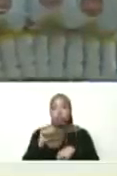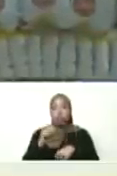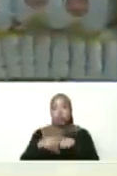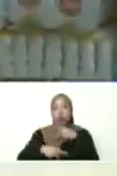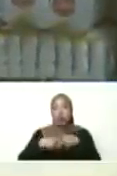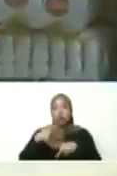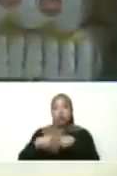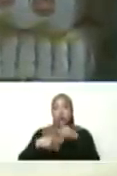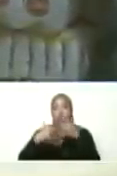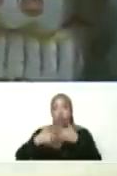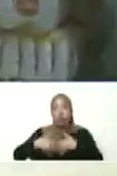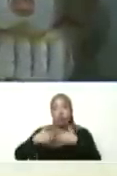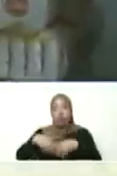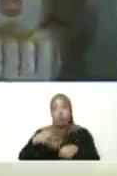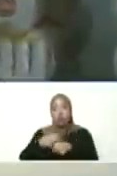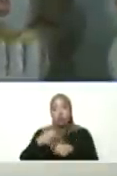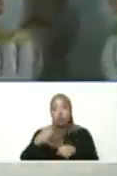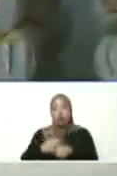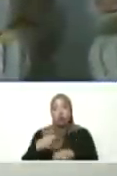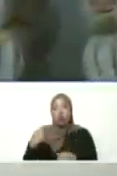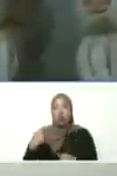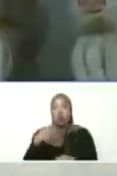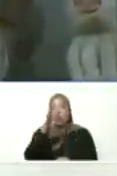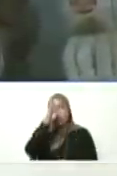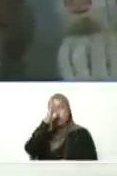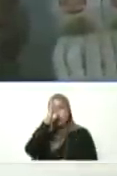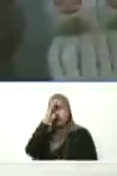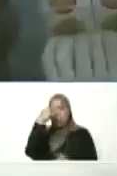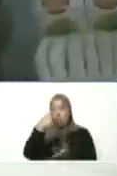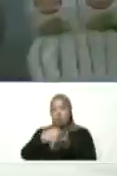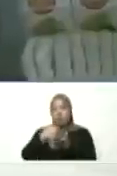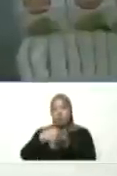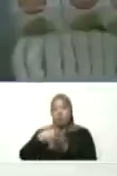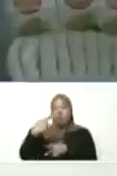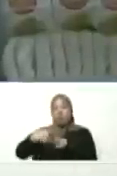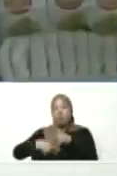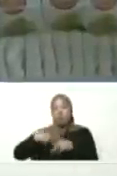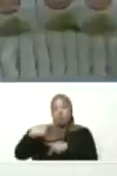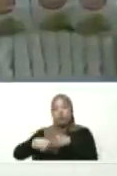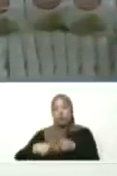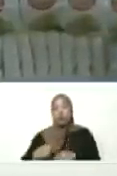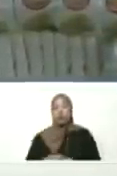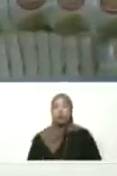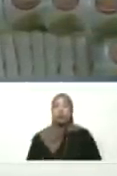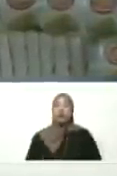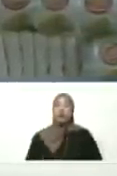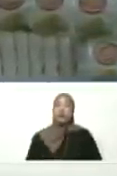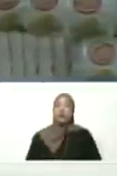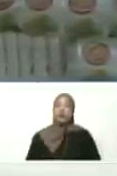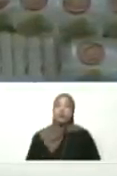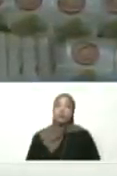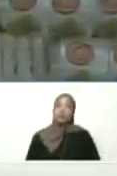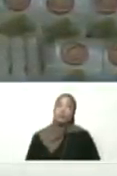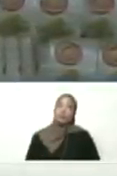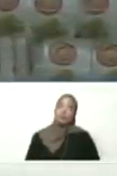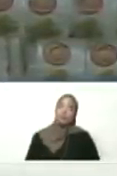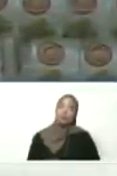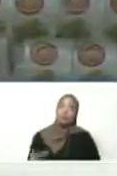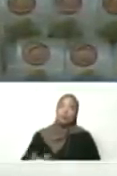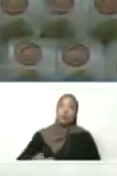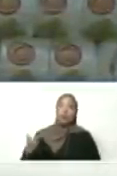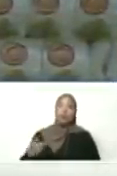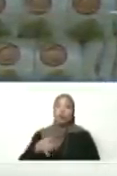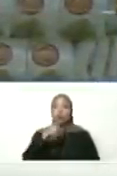productivo, al financiamiento de lo económico productivo. Es vital, porque